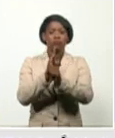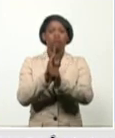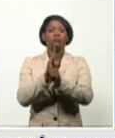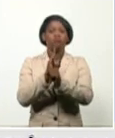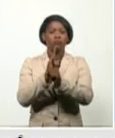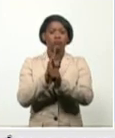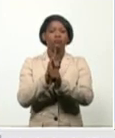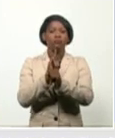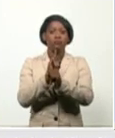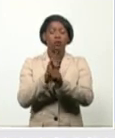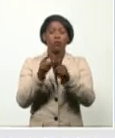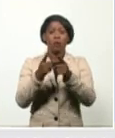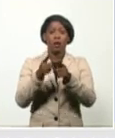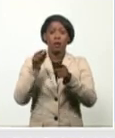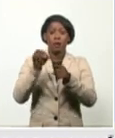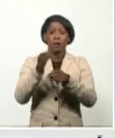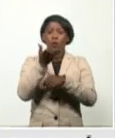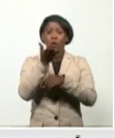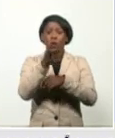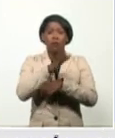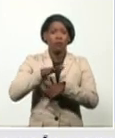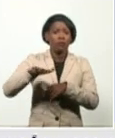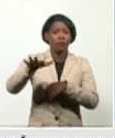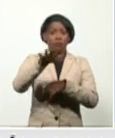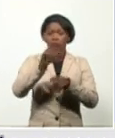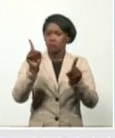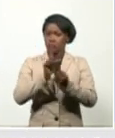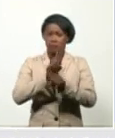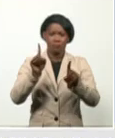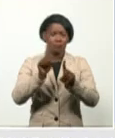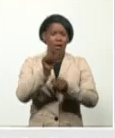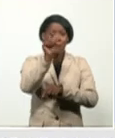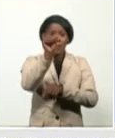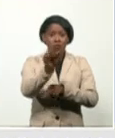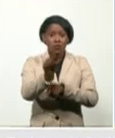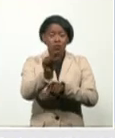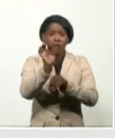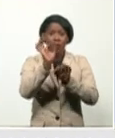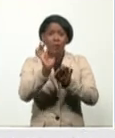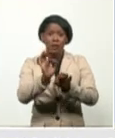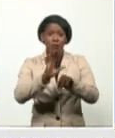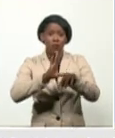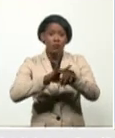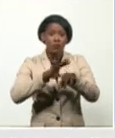no cae, en el virus, y en algún contacto que tuvieron